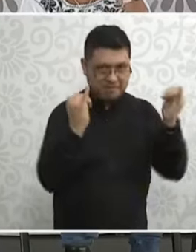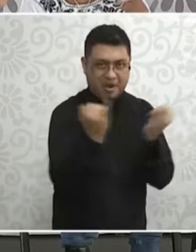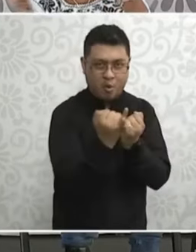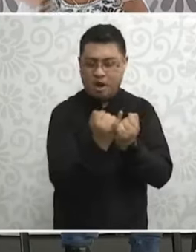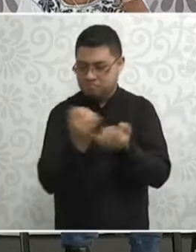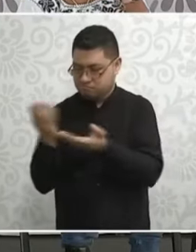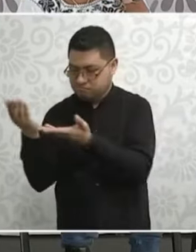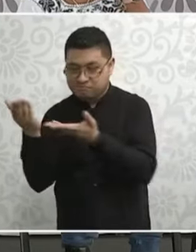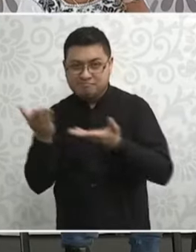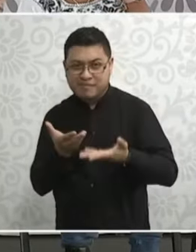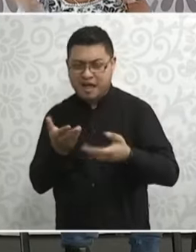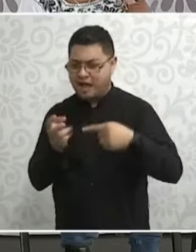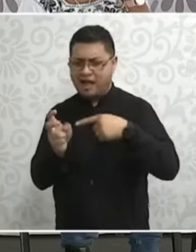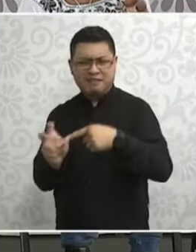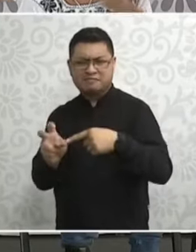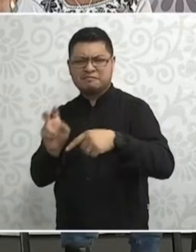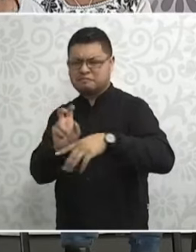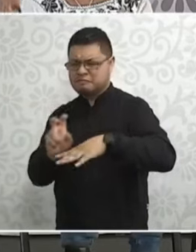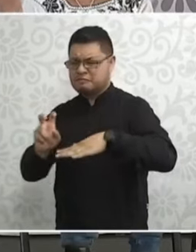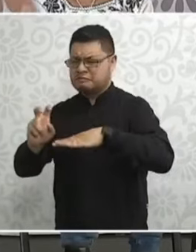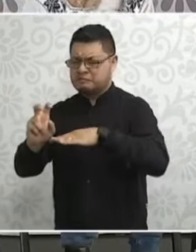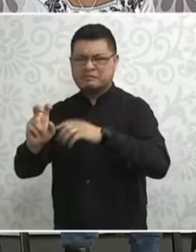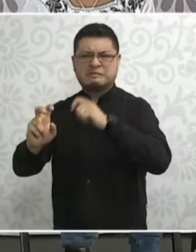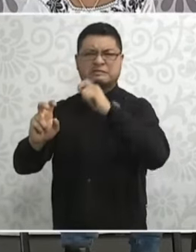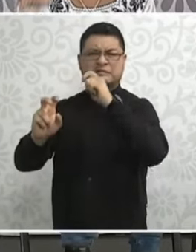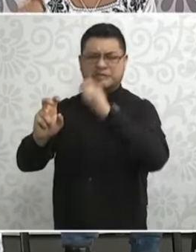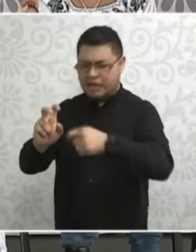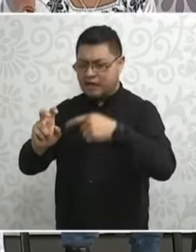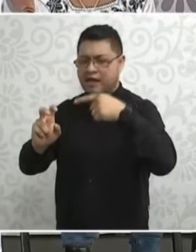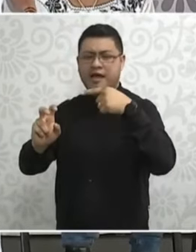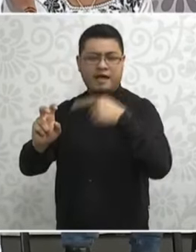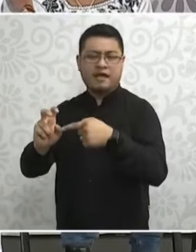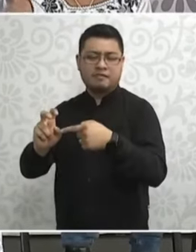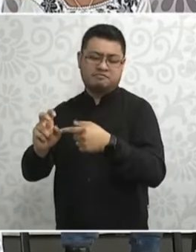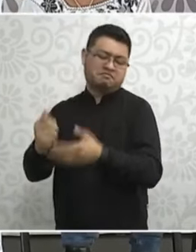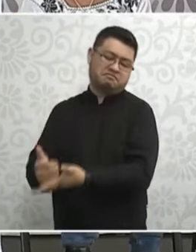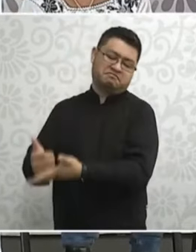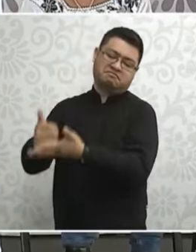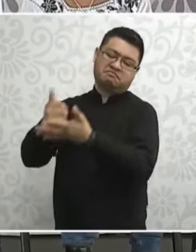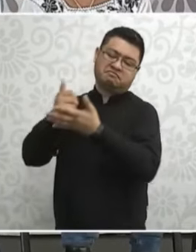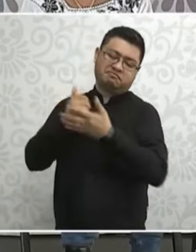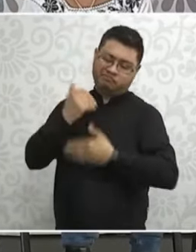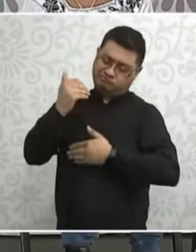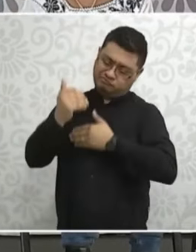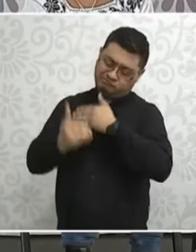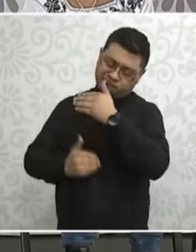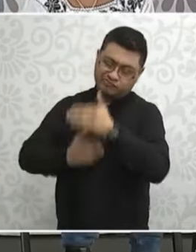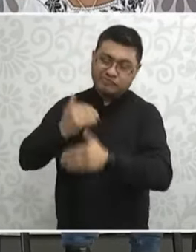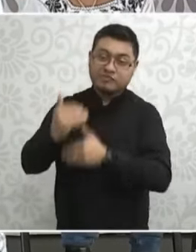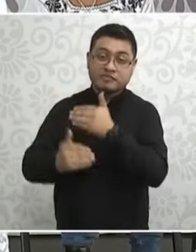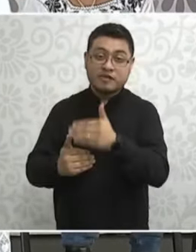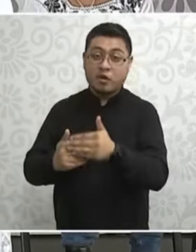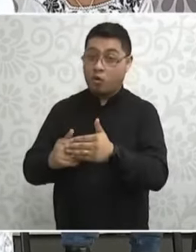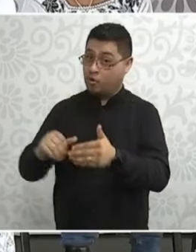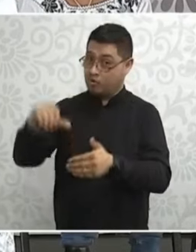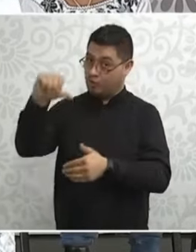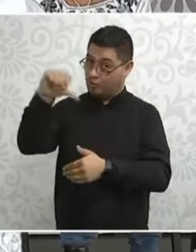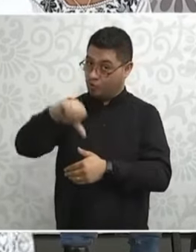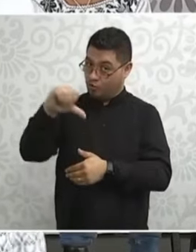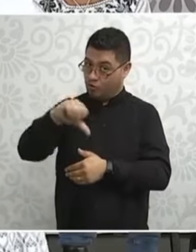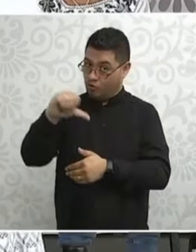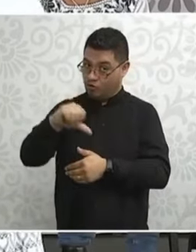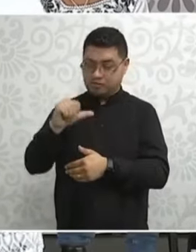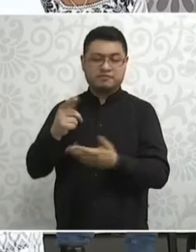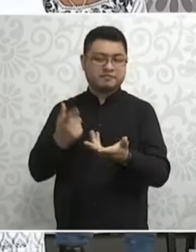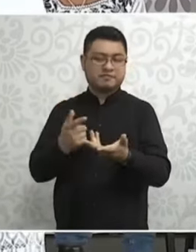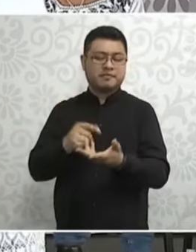ese mi jaguar es mi sol, el que alumbra mis rebeldías. Y hoy, curiosamente, algo